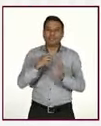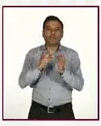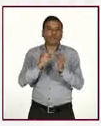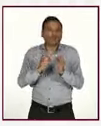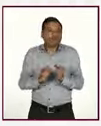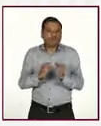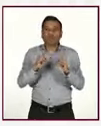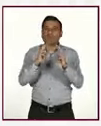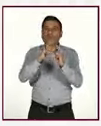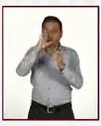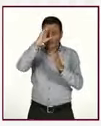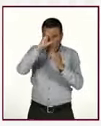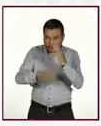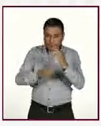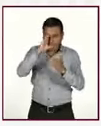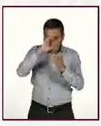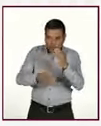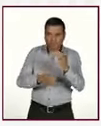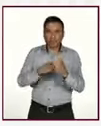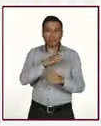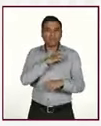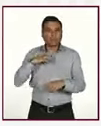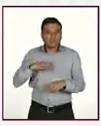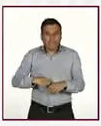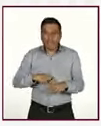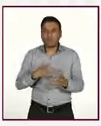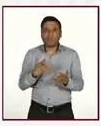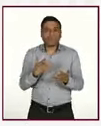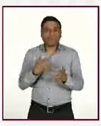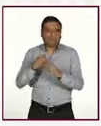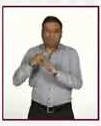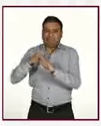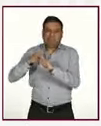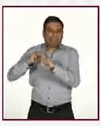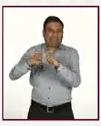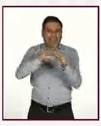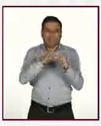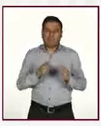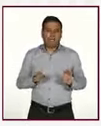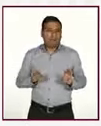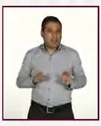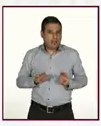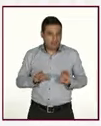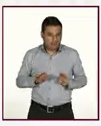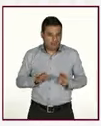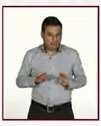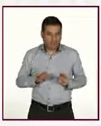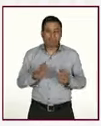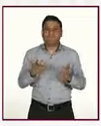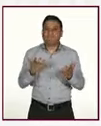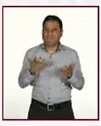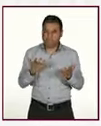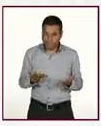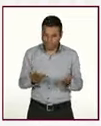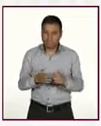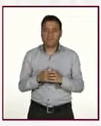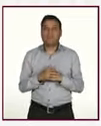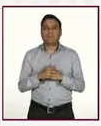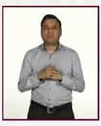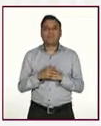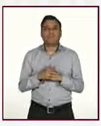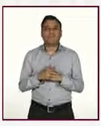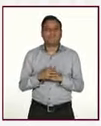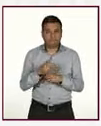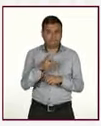evangelista, yo soy católico, porque yo soy cristiano, ¿no? Sí. Entonces, tenemos que, desde este punto, tenemos